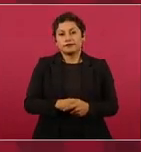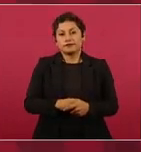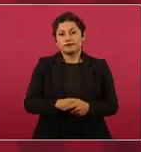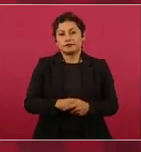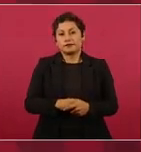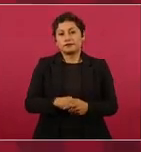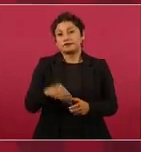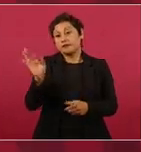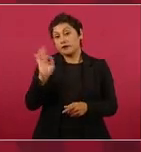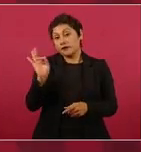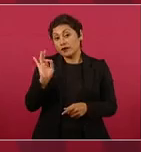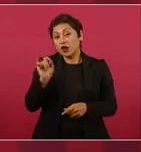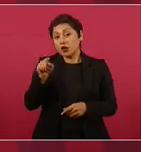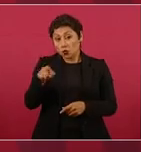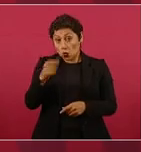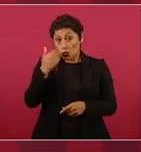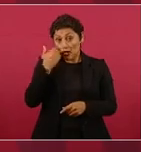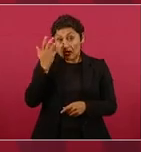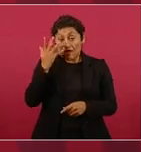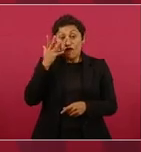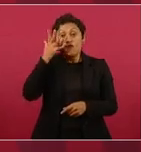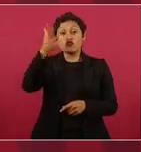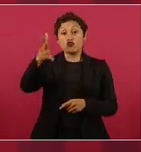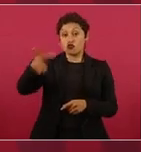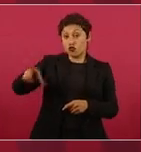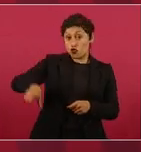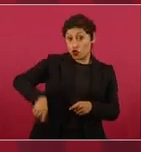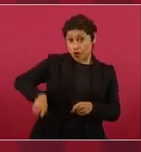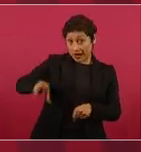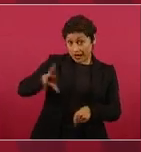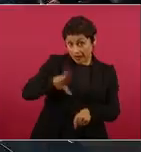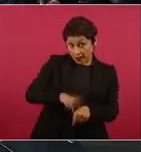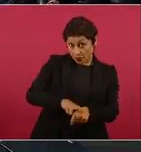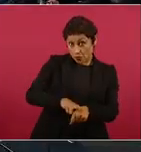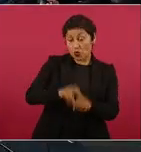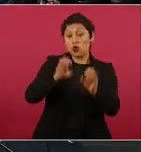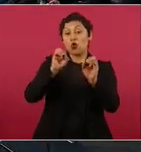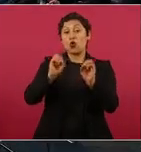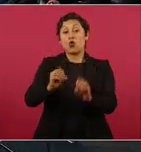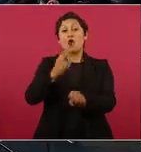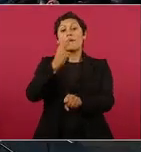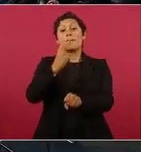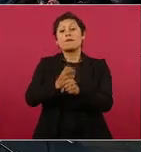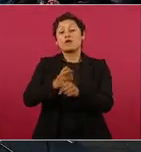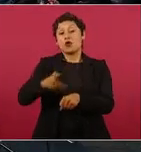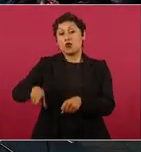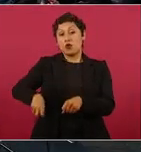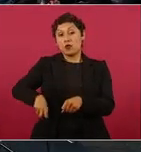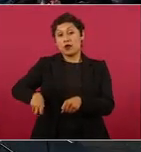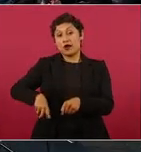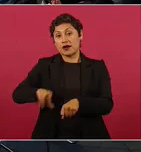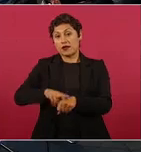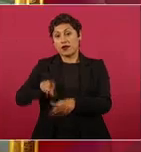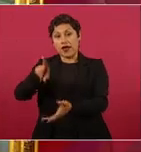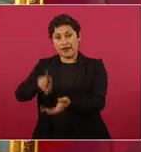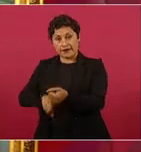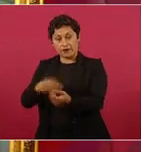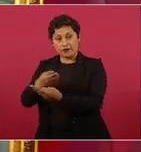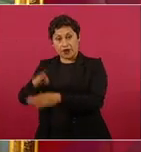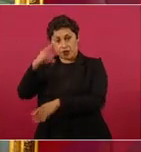gobernador o vicegobernador en el Banco de México, necesitas tener